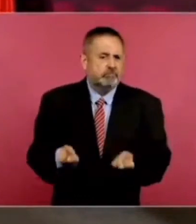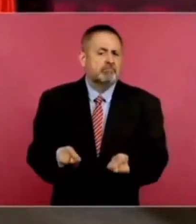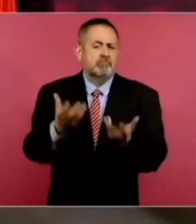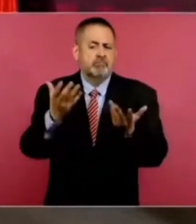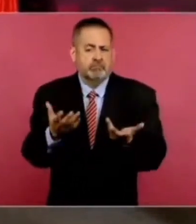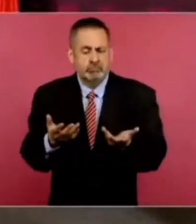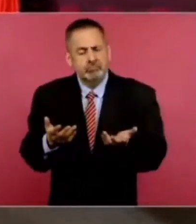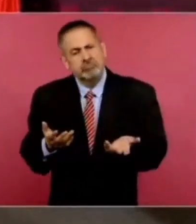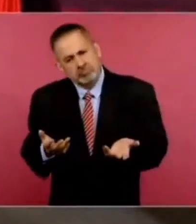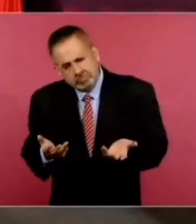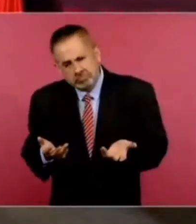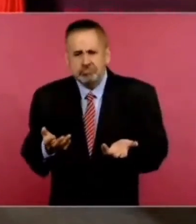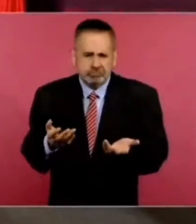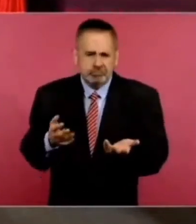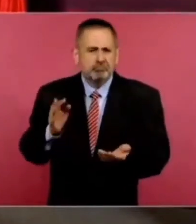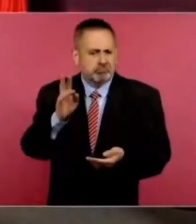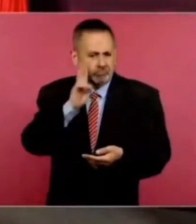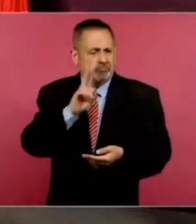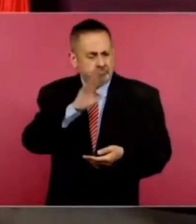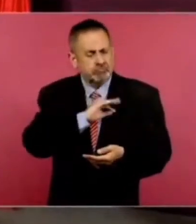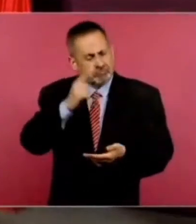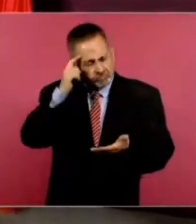Yo creo que sí es